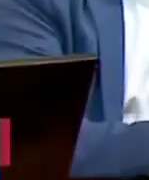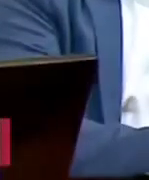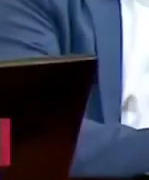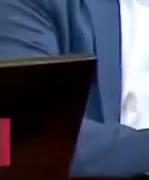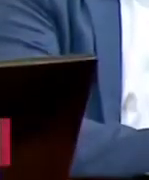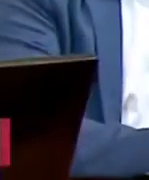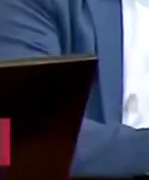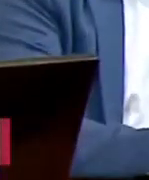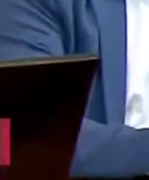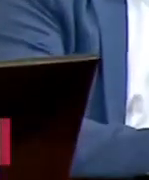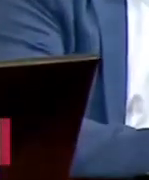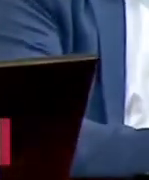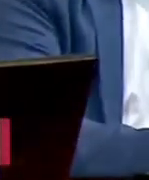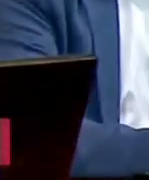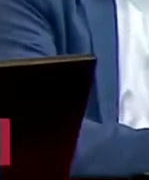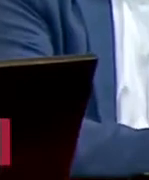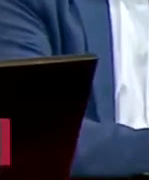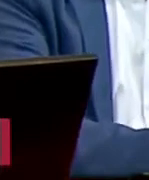Muchas gracias, señor presidente.